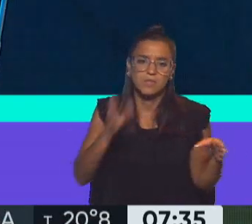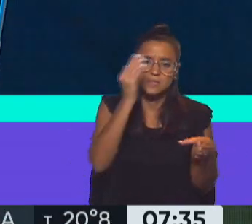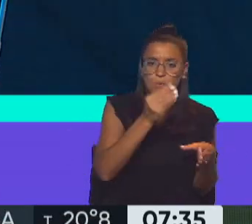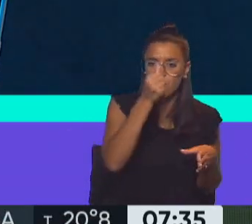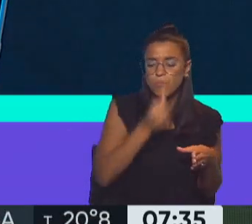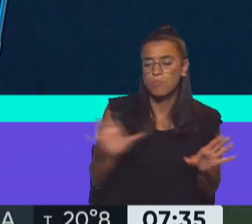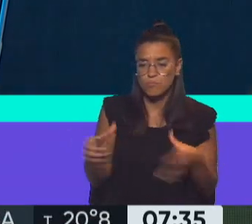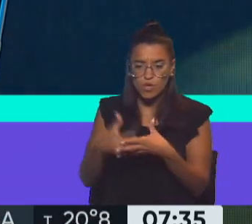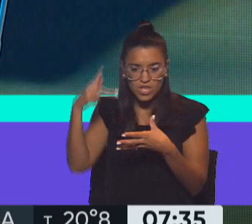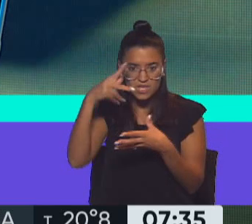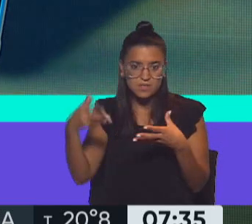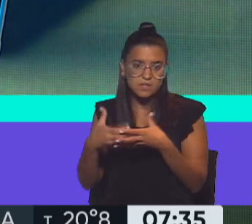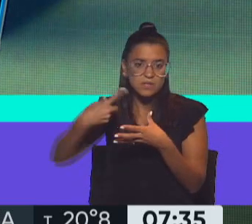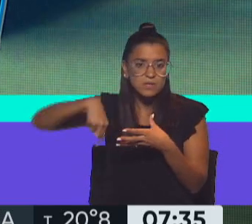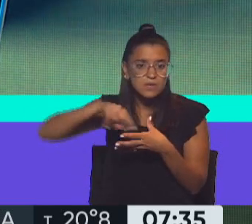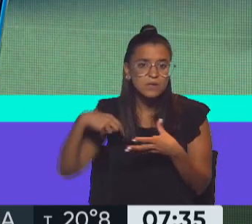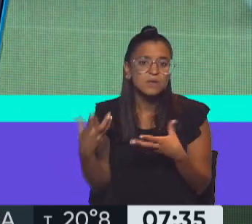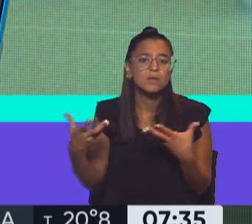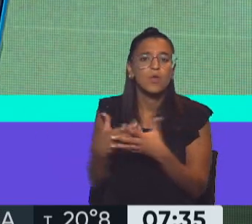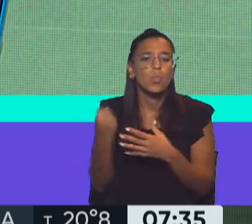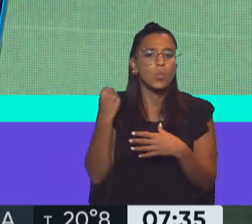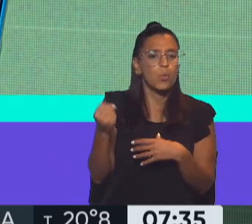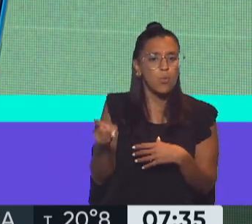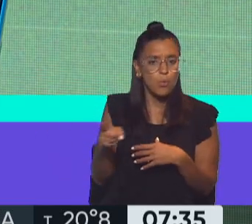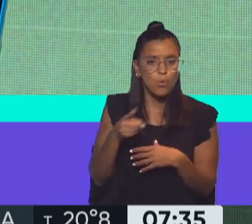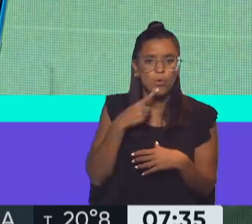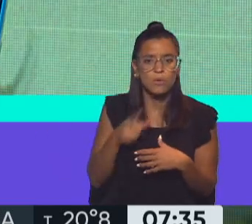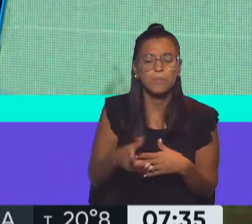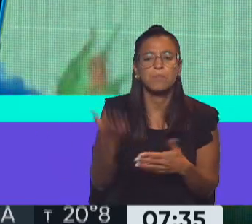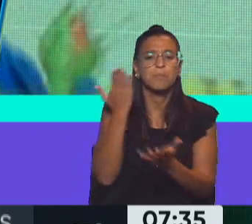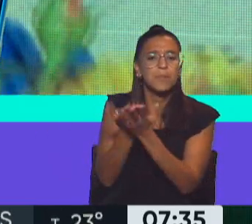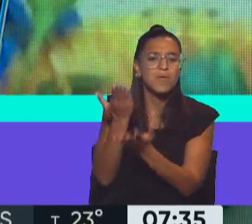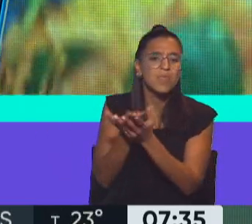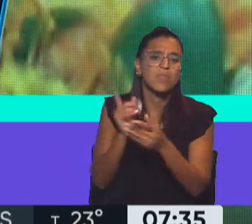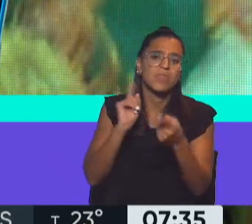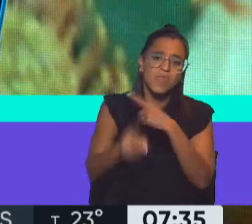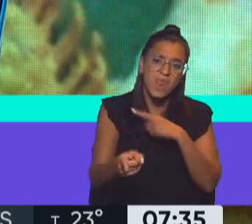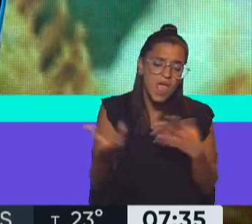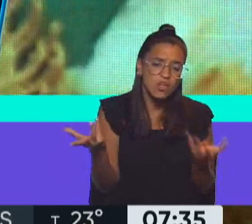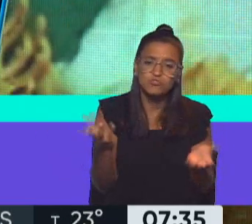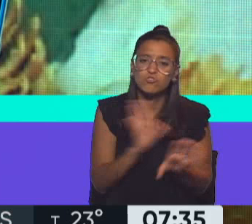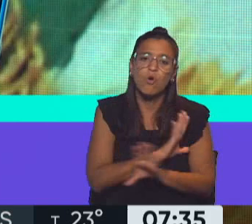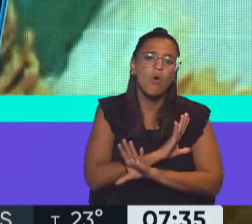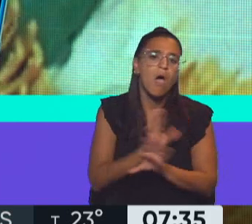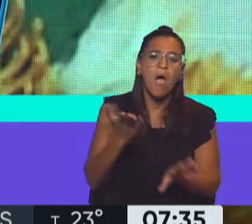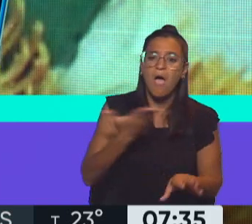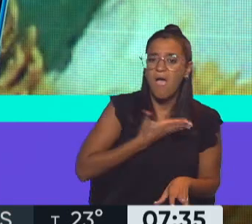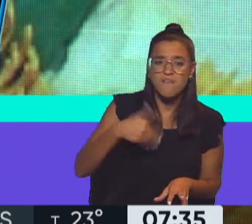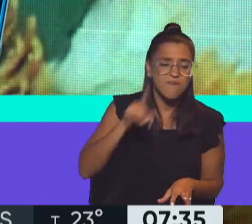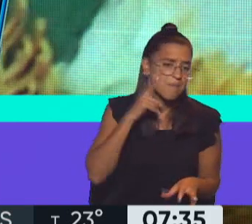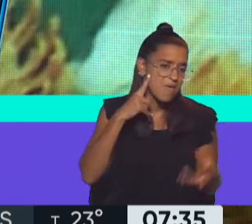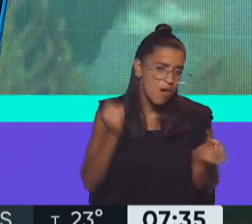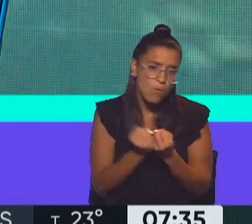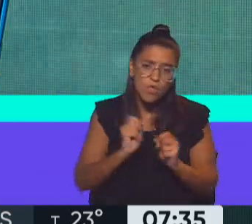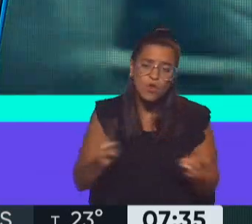del kirchnerismo, el kirchnerismo más duro, que se lo suele llamar, que pedía directamente no llegar a ningún acuerdo con el fondo.